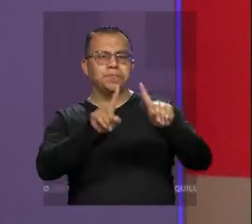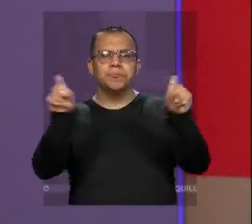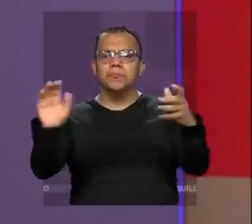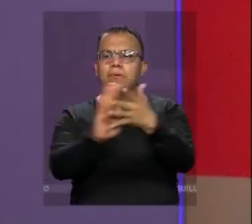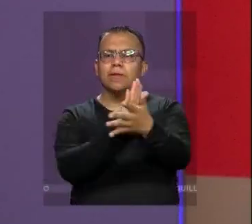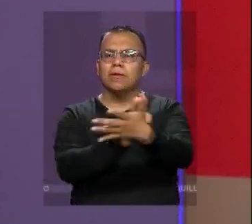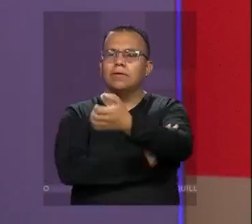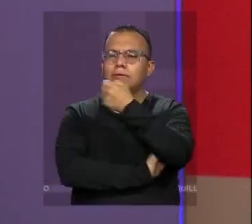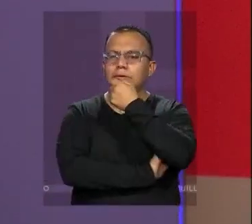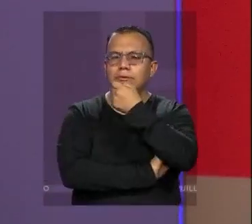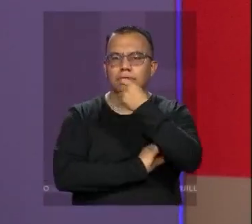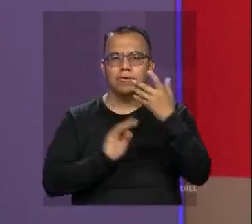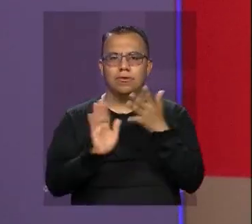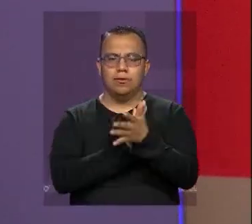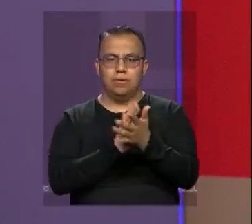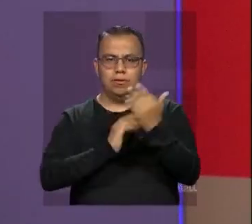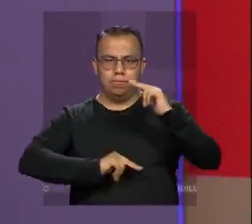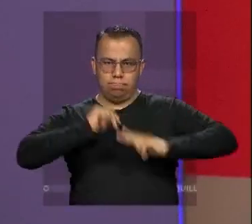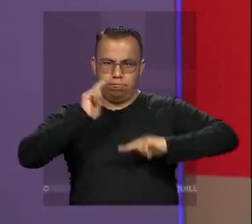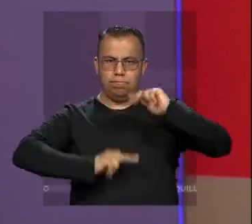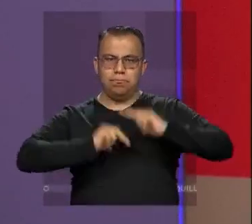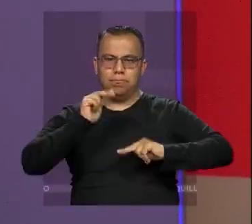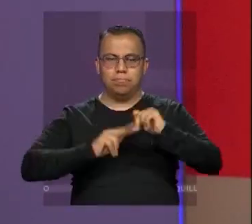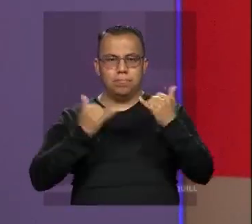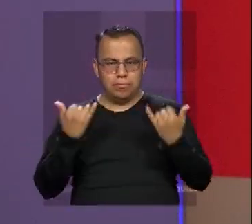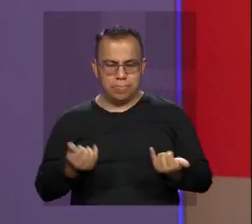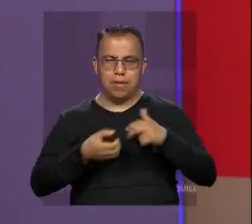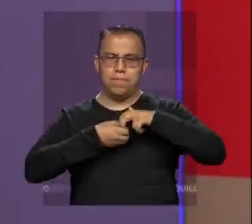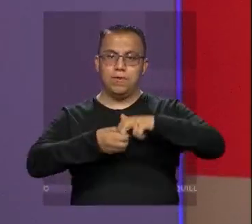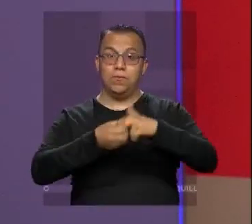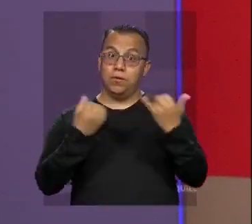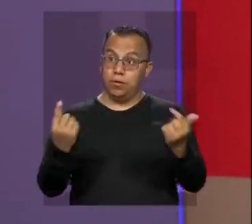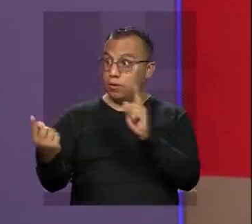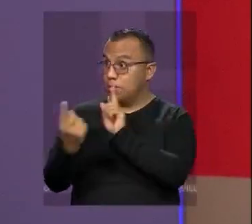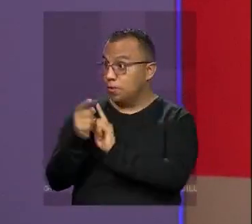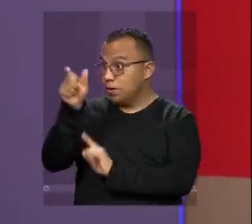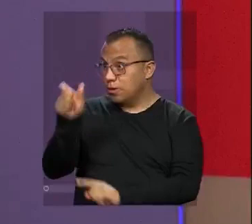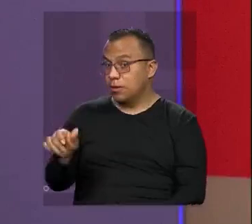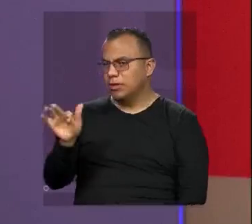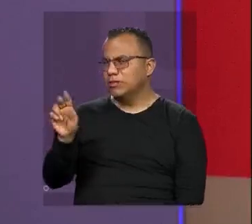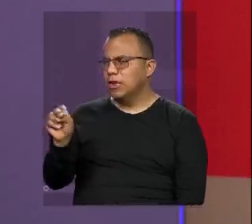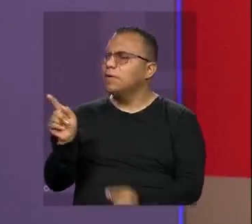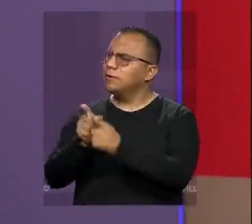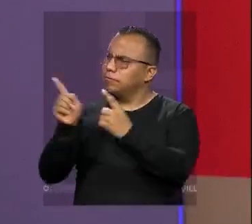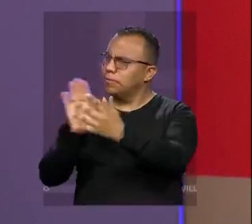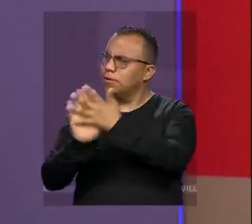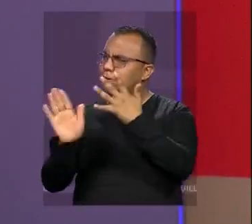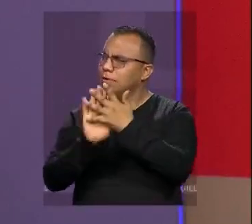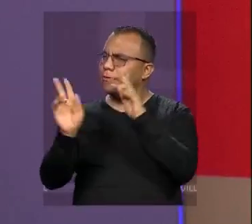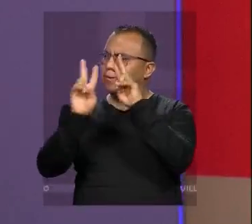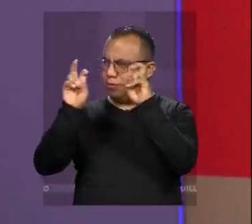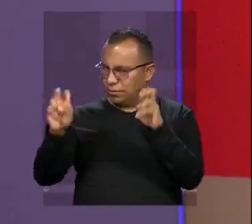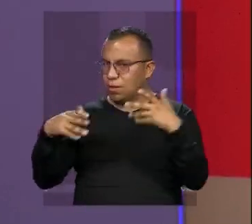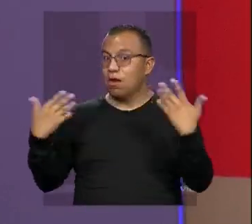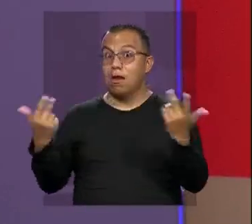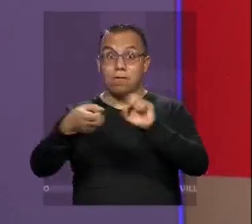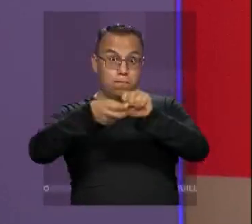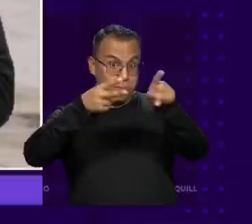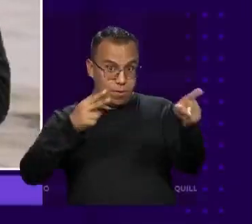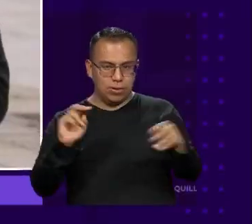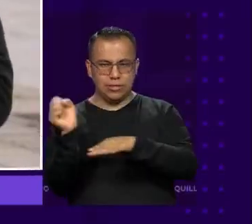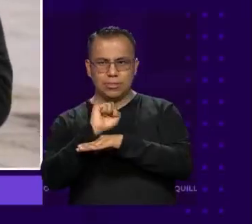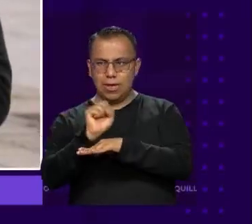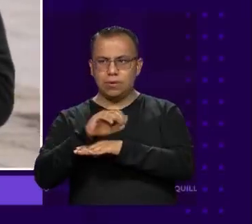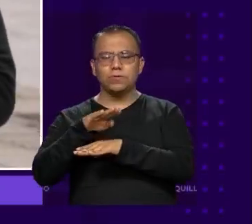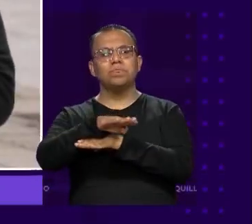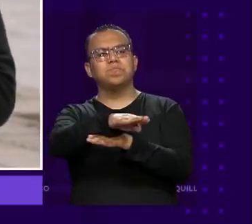La ciudad se espera que se entreguen obras para mejorar la movilidad. Yo hablé con Esteban Bejarano y él me adelantó que tienen que ver con los puentes vehiculares y por